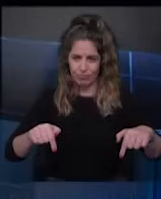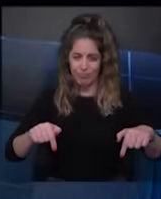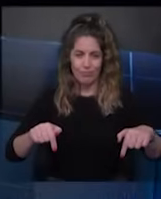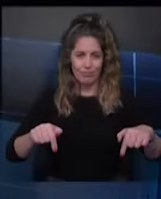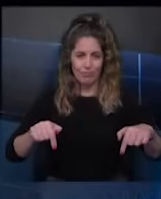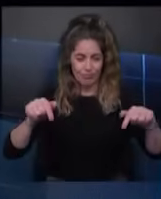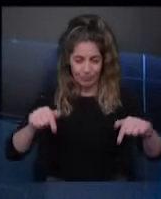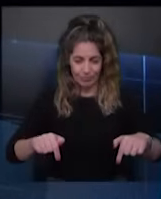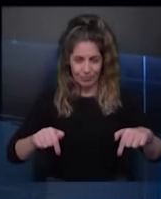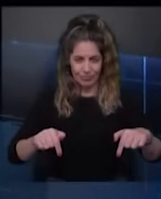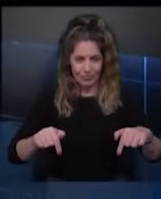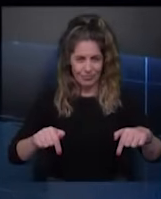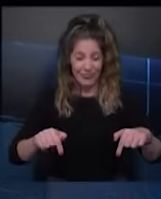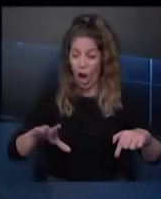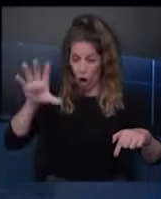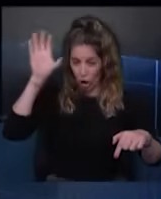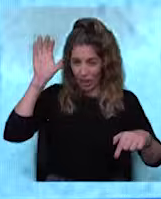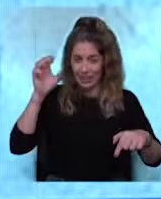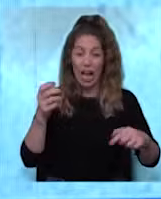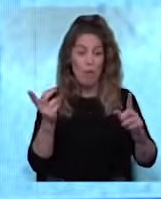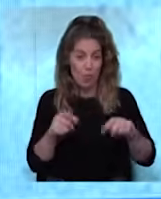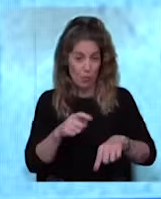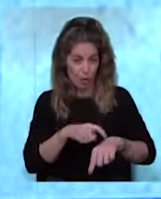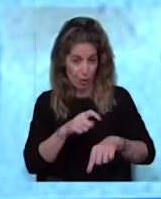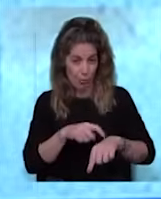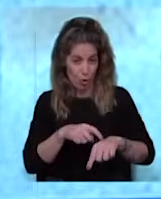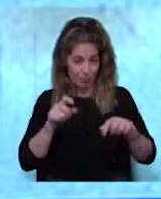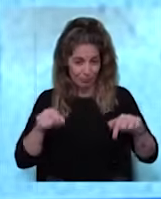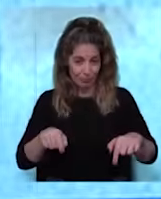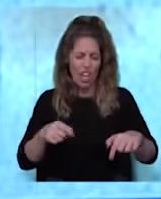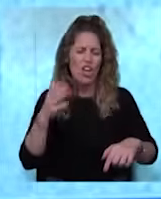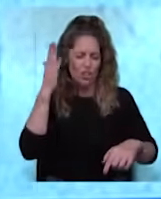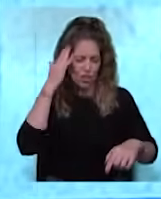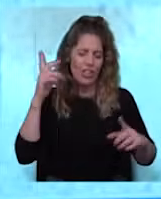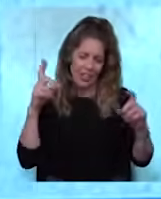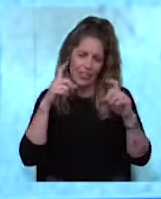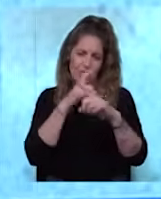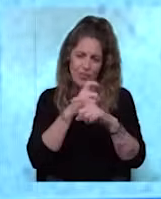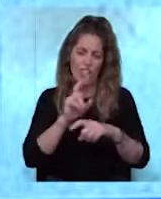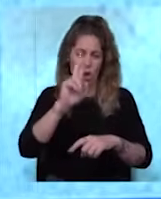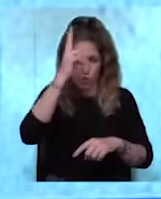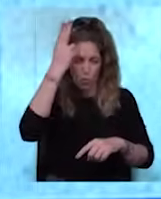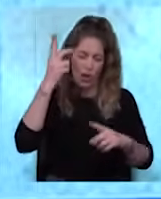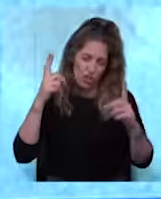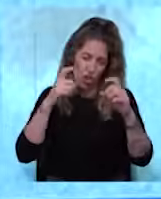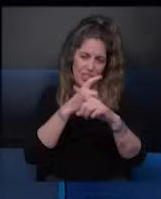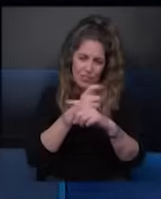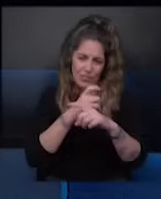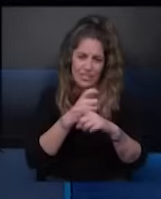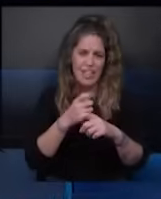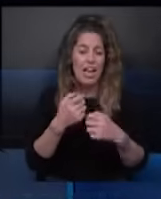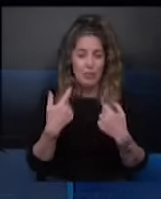Ponla ahí claro y y acordate los dos a la vez yo sé que es difícil para los uruguayos no cuesta